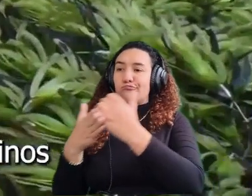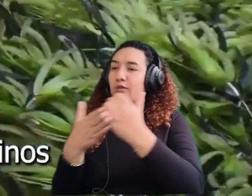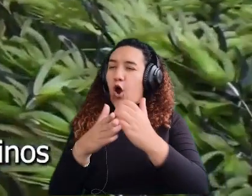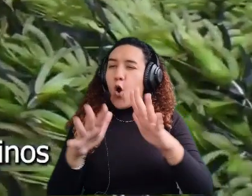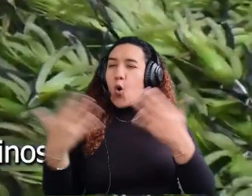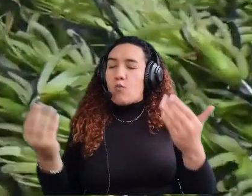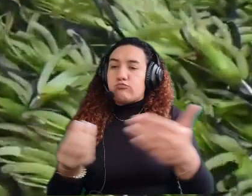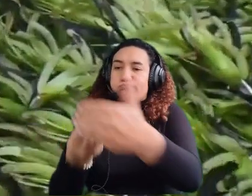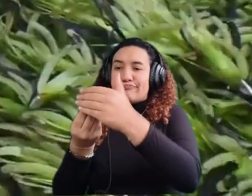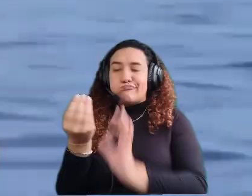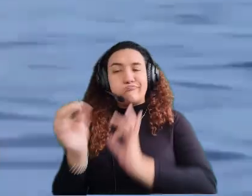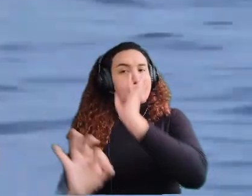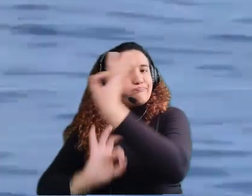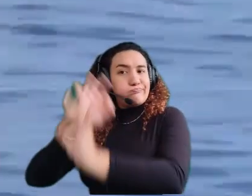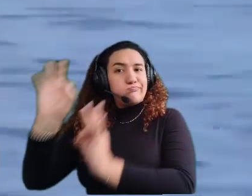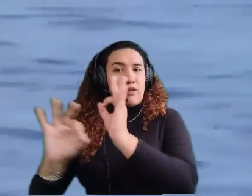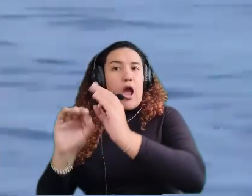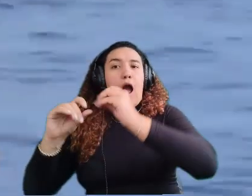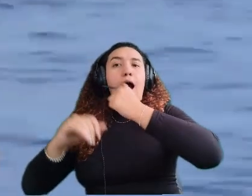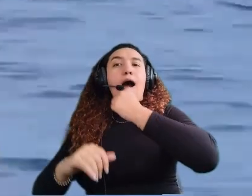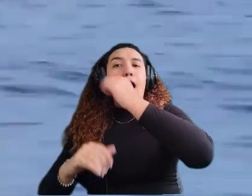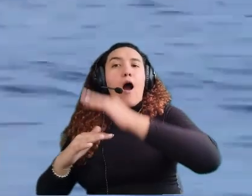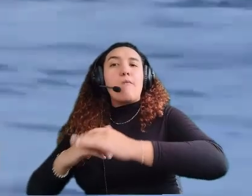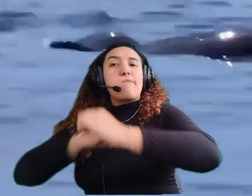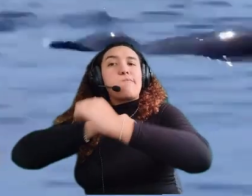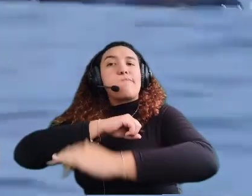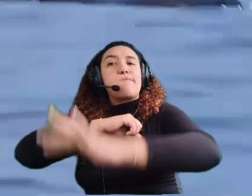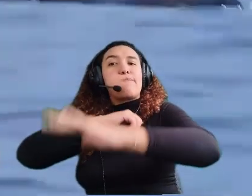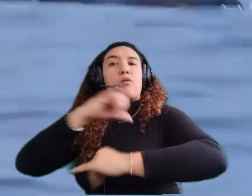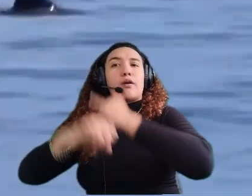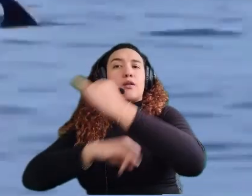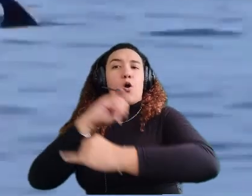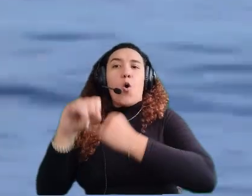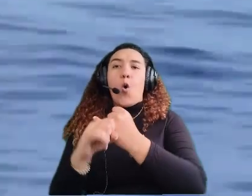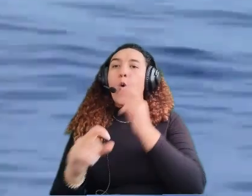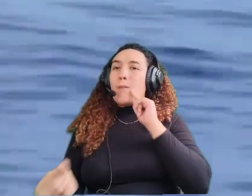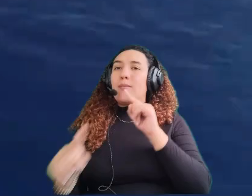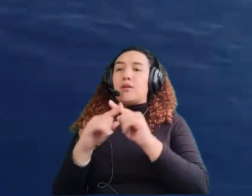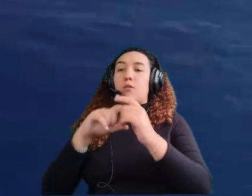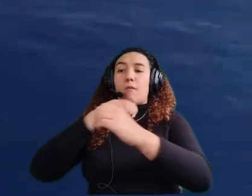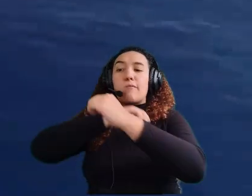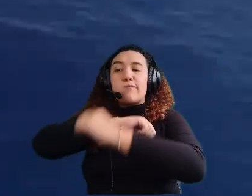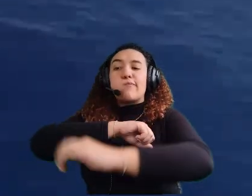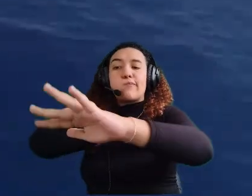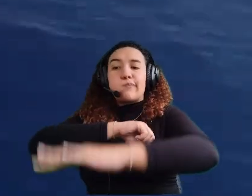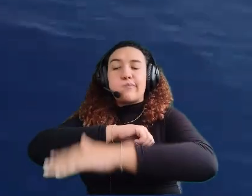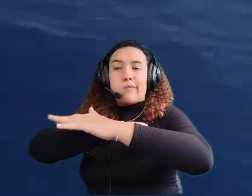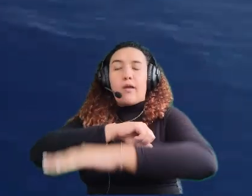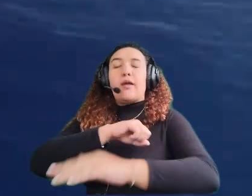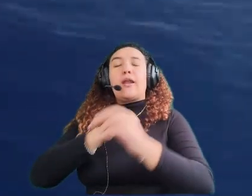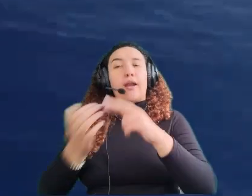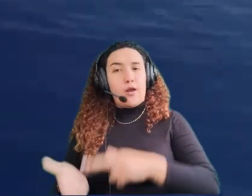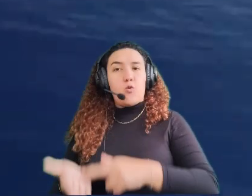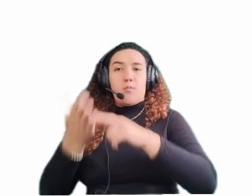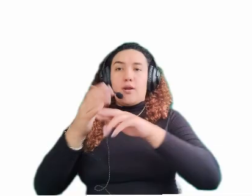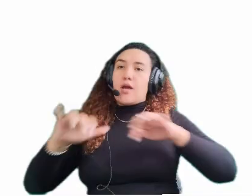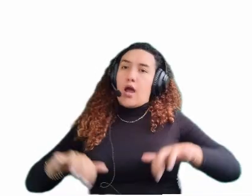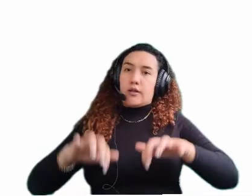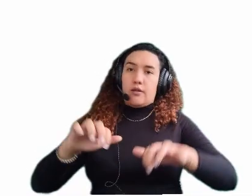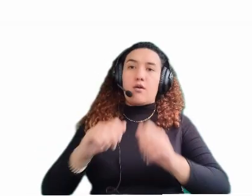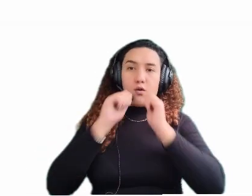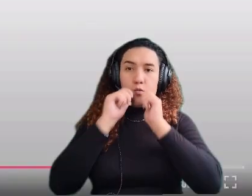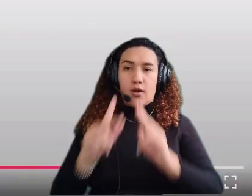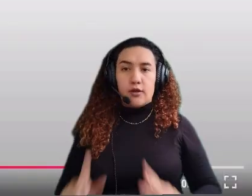cree santuarios marinos en las aguas internacionales, para que los océanos puedan recuperarse de la actividad humana. Firma